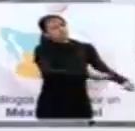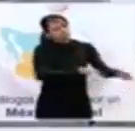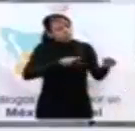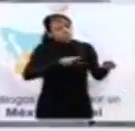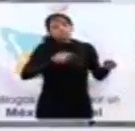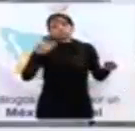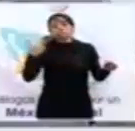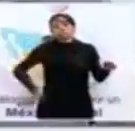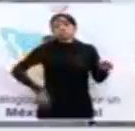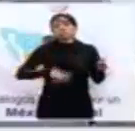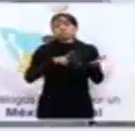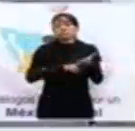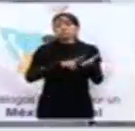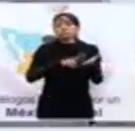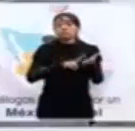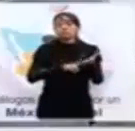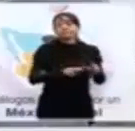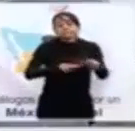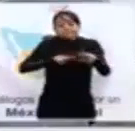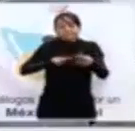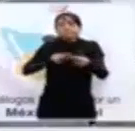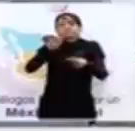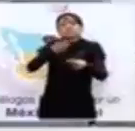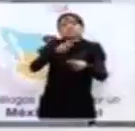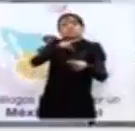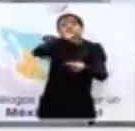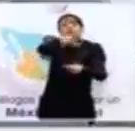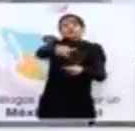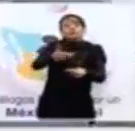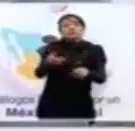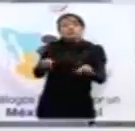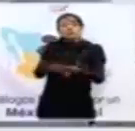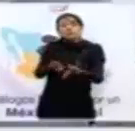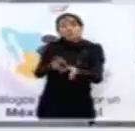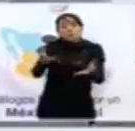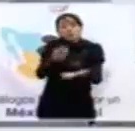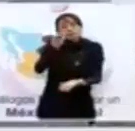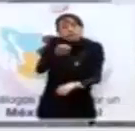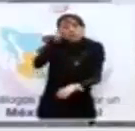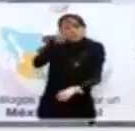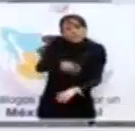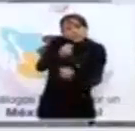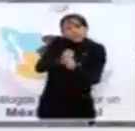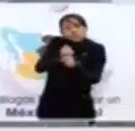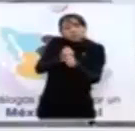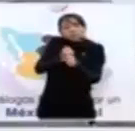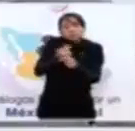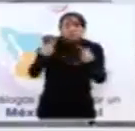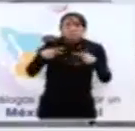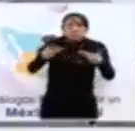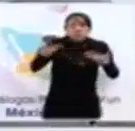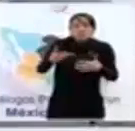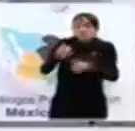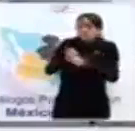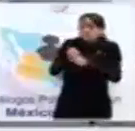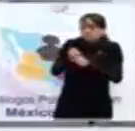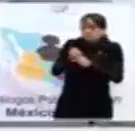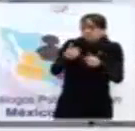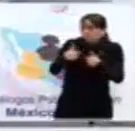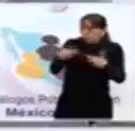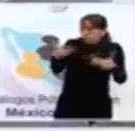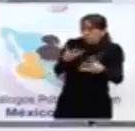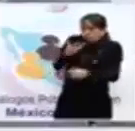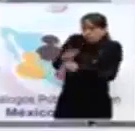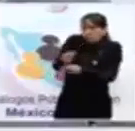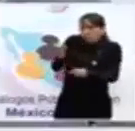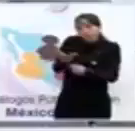la transferencia a los productores? Y esa es una discusión en donde el investigador dice, no, eso no me toca a mí, eso le toca